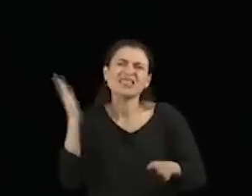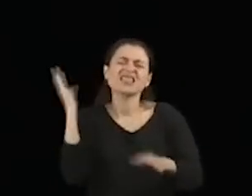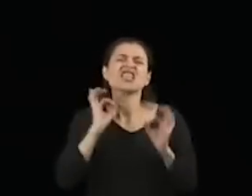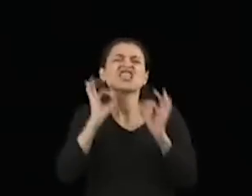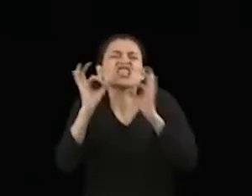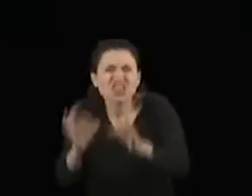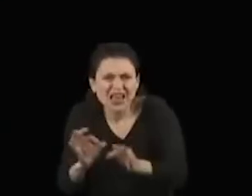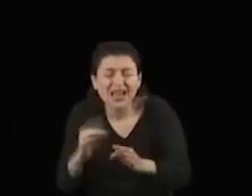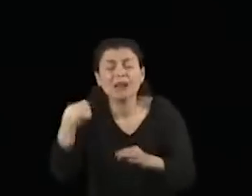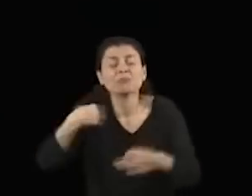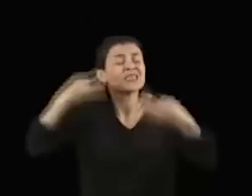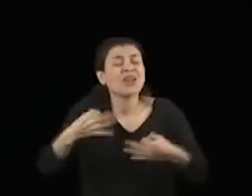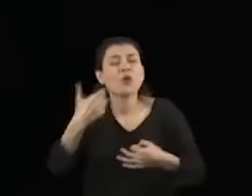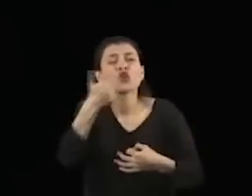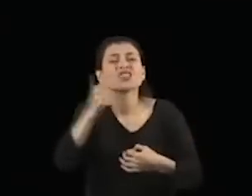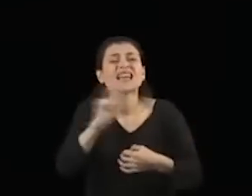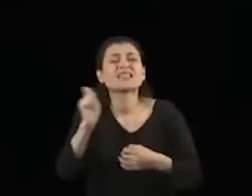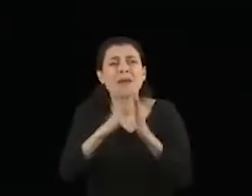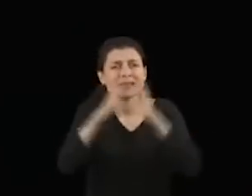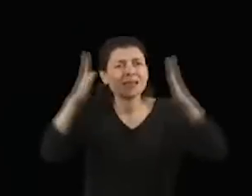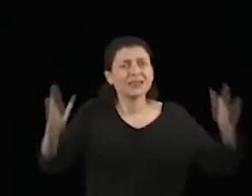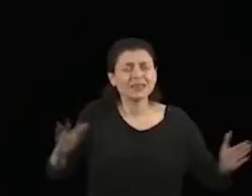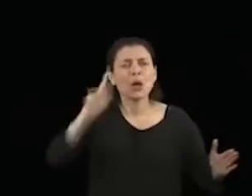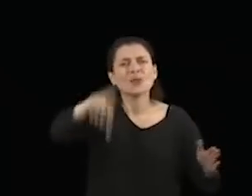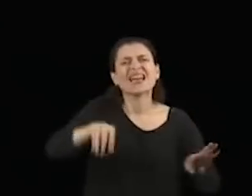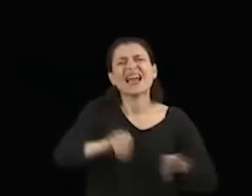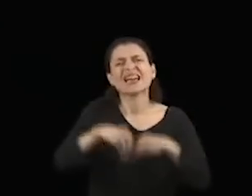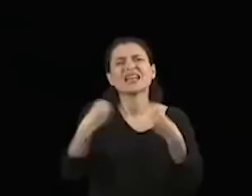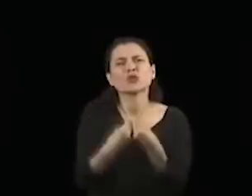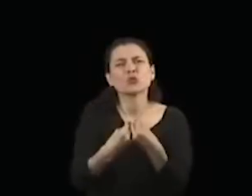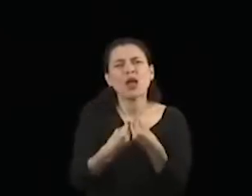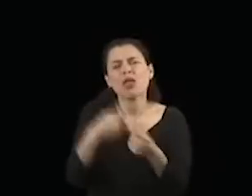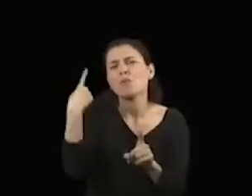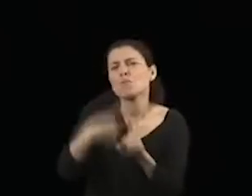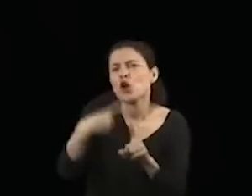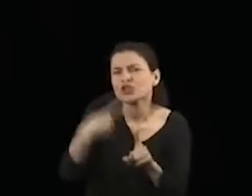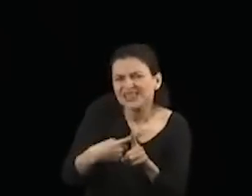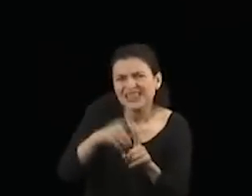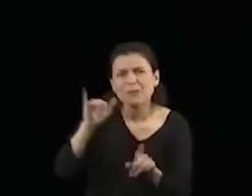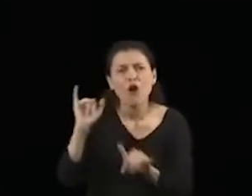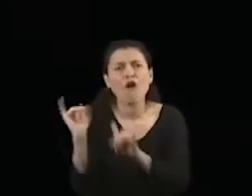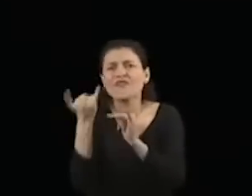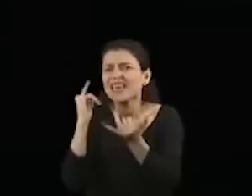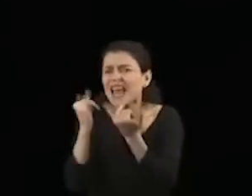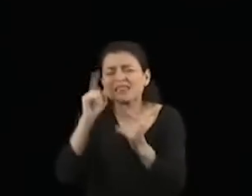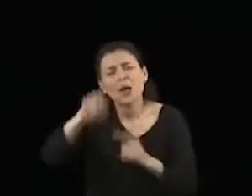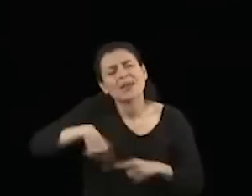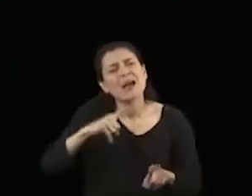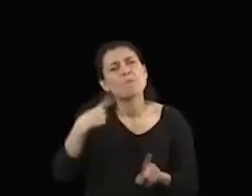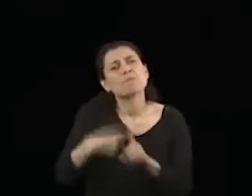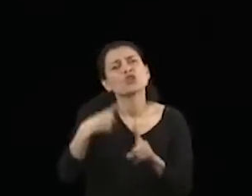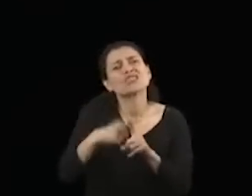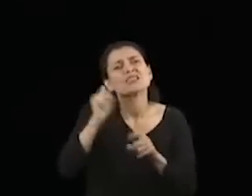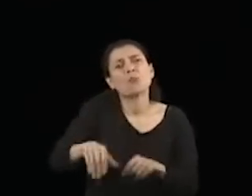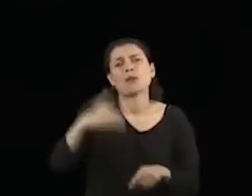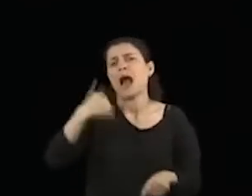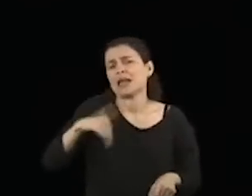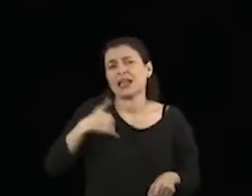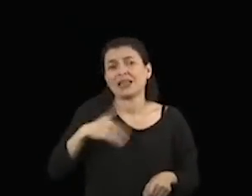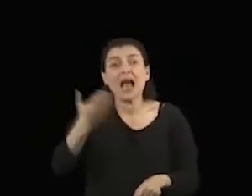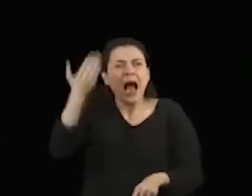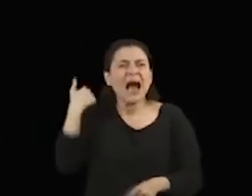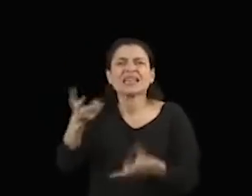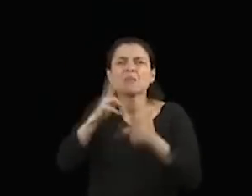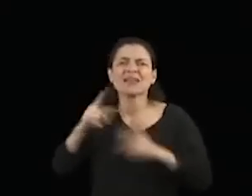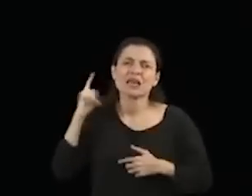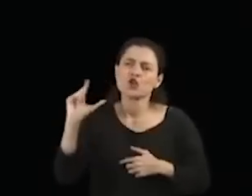primer semestre con resultado primario y resultado financiero positivo, algo que decían que era imposible.